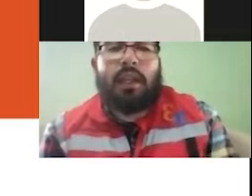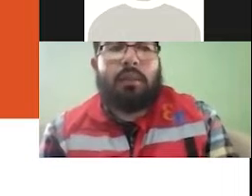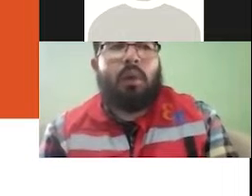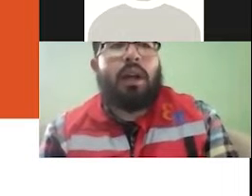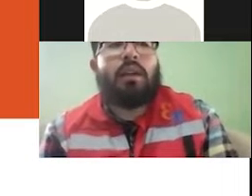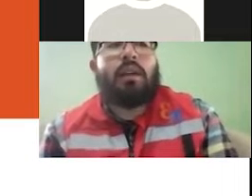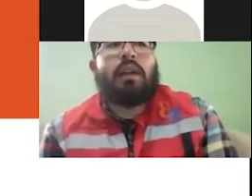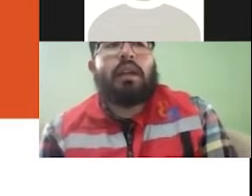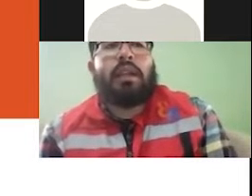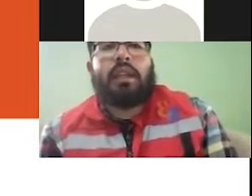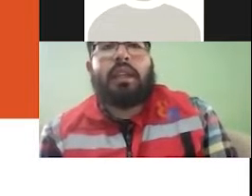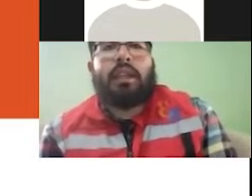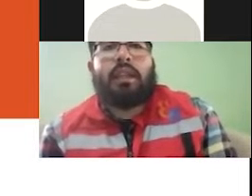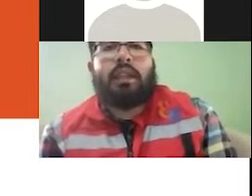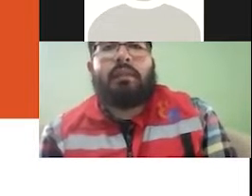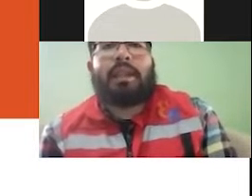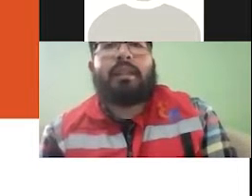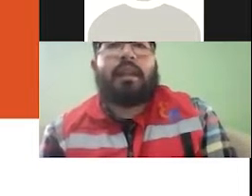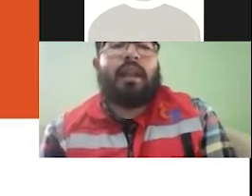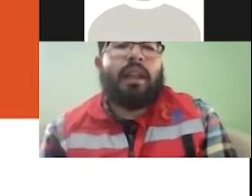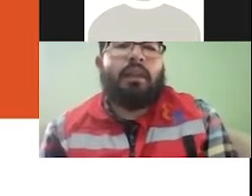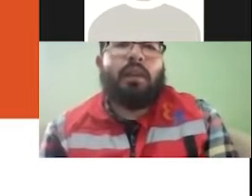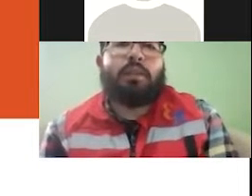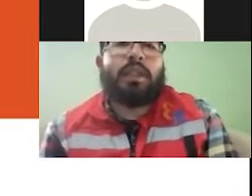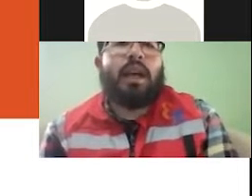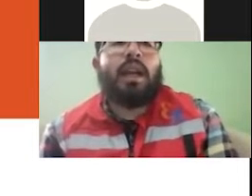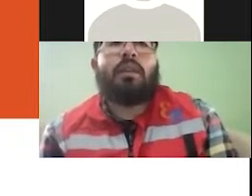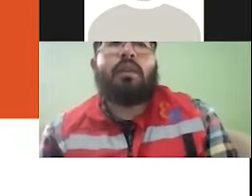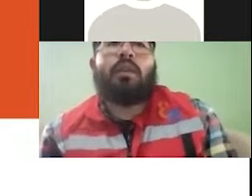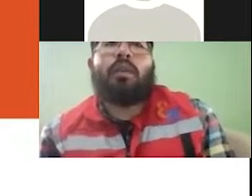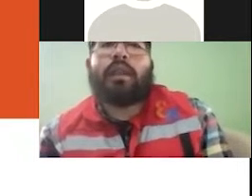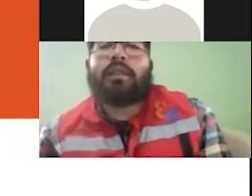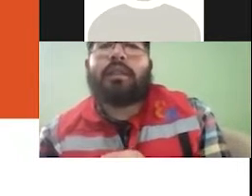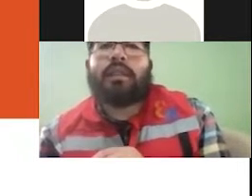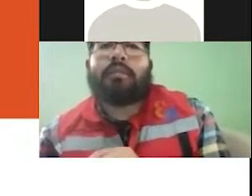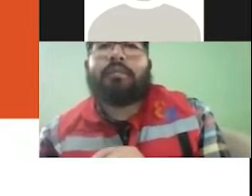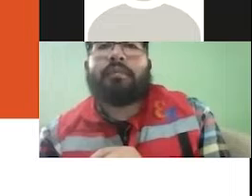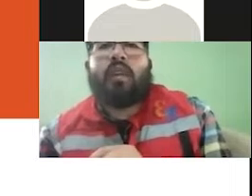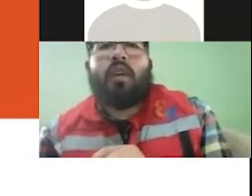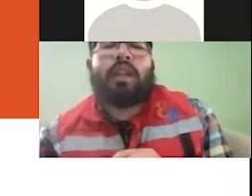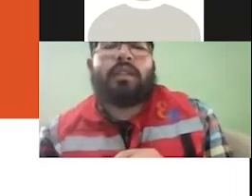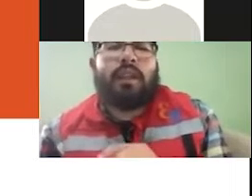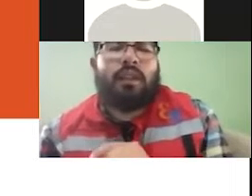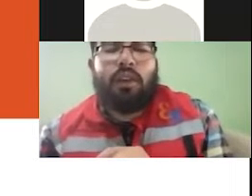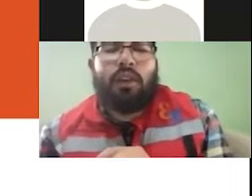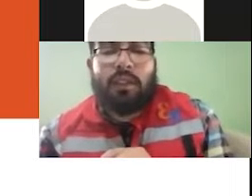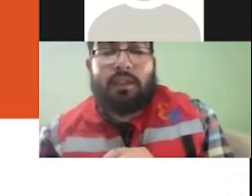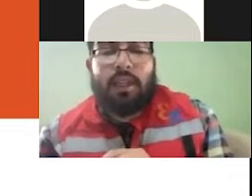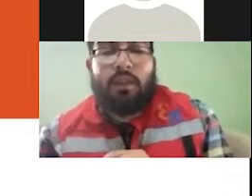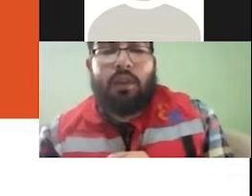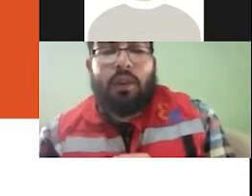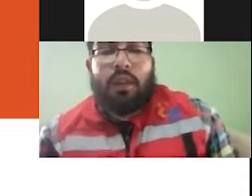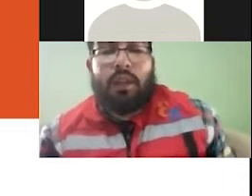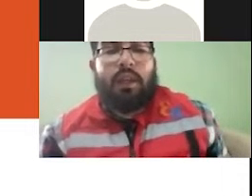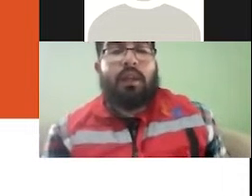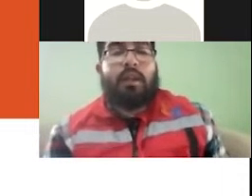intentar evacuar y va a ser trasladado al hospital, o ya se le atendió y no es